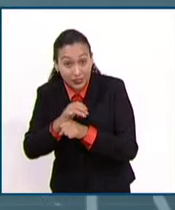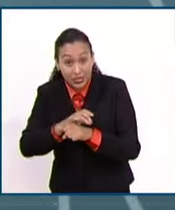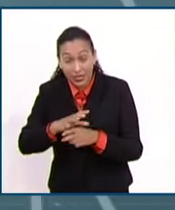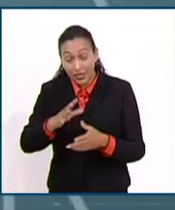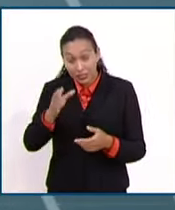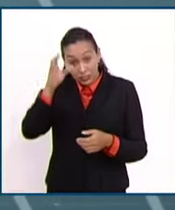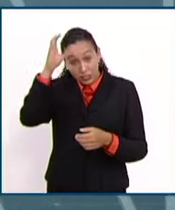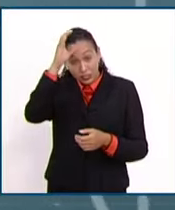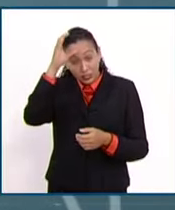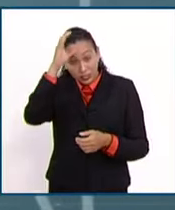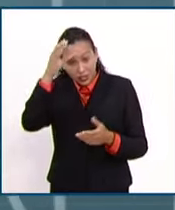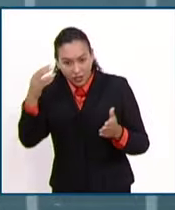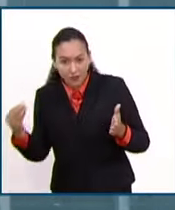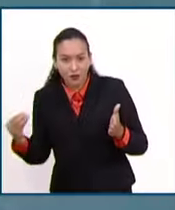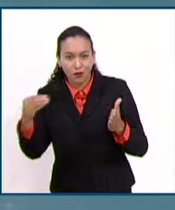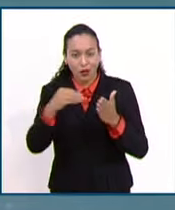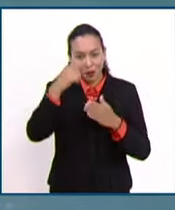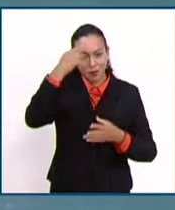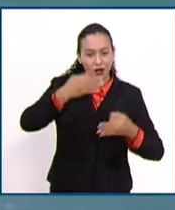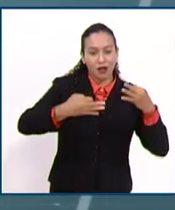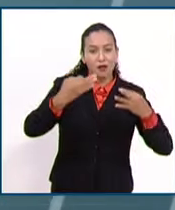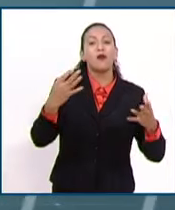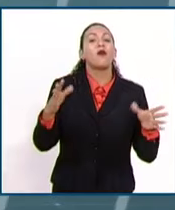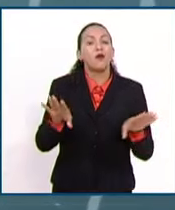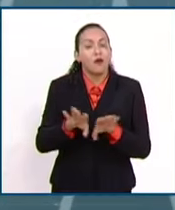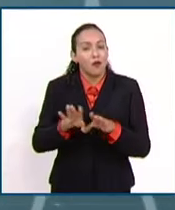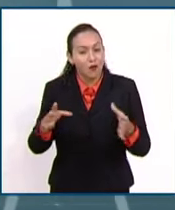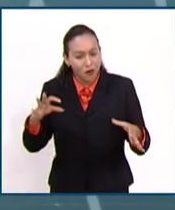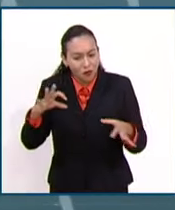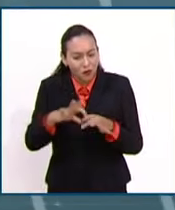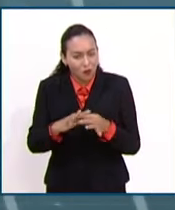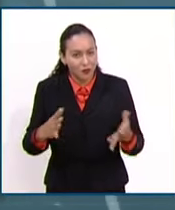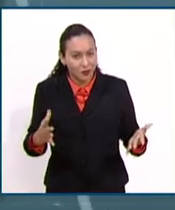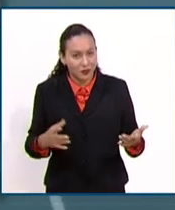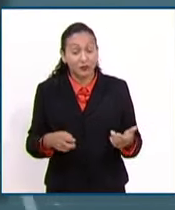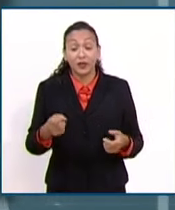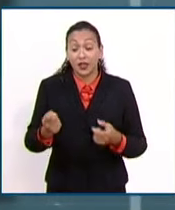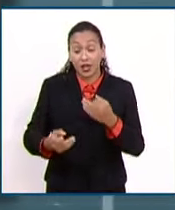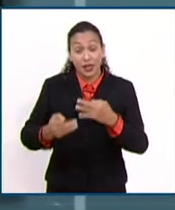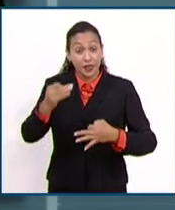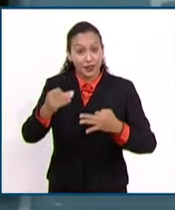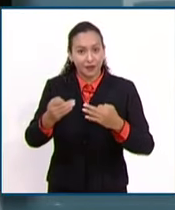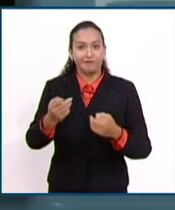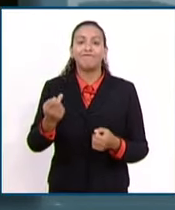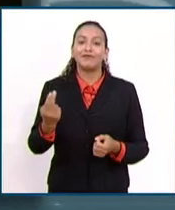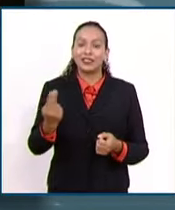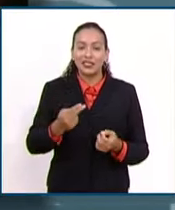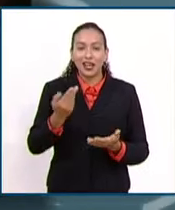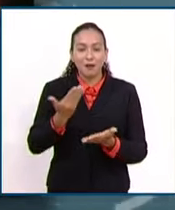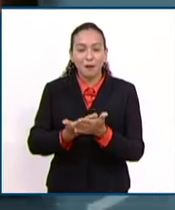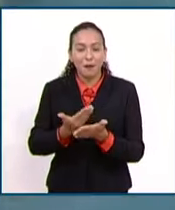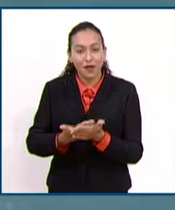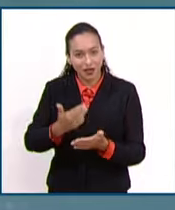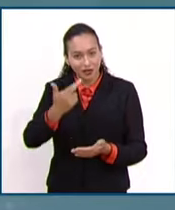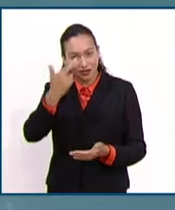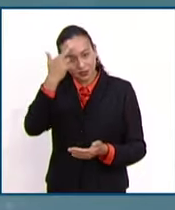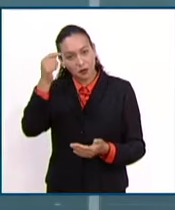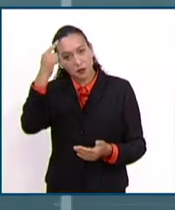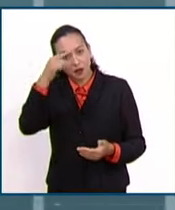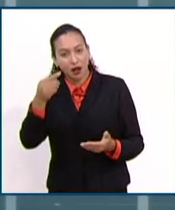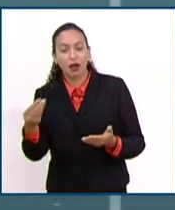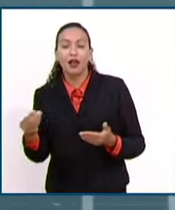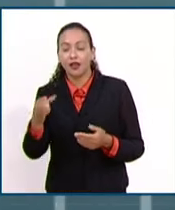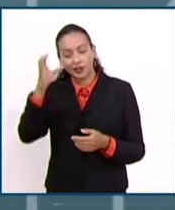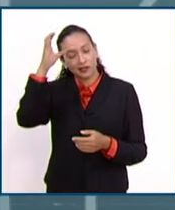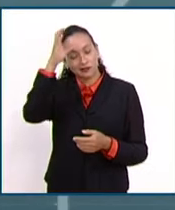el procedimiento judicial y que las decisiones tomadas por los tribunales estén respaldadas con el conocimiento científico disponible.